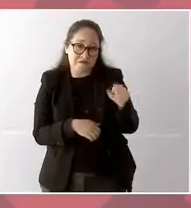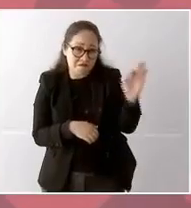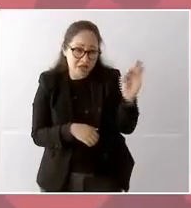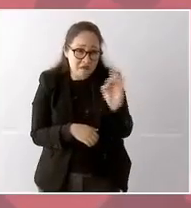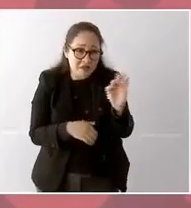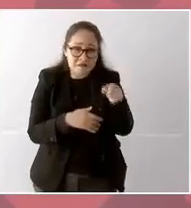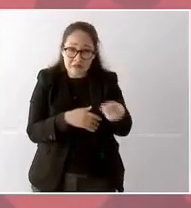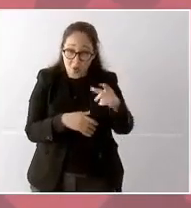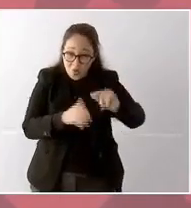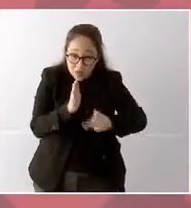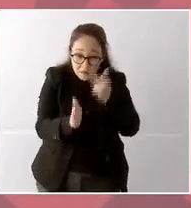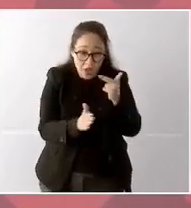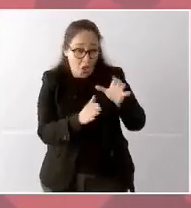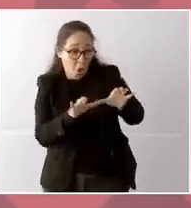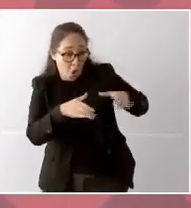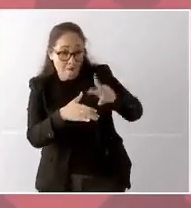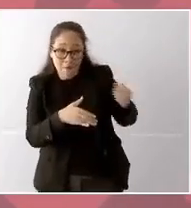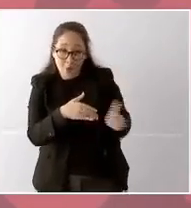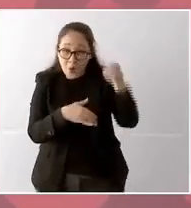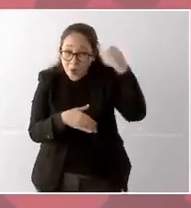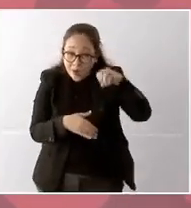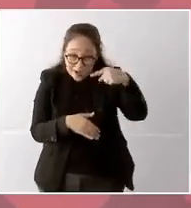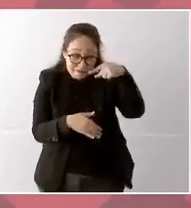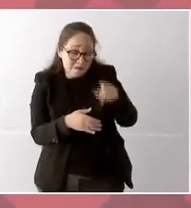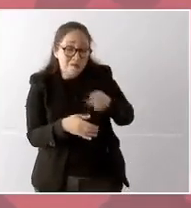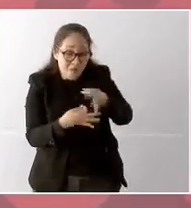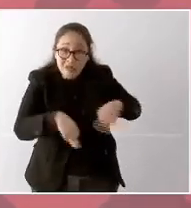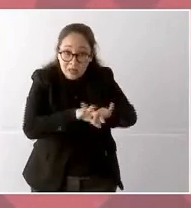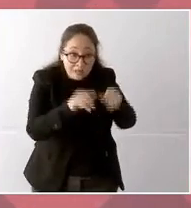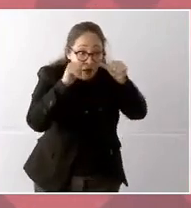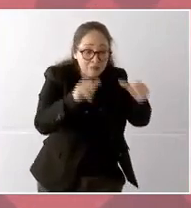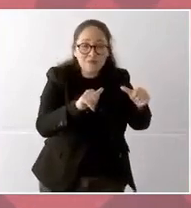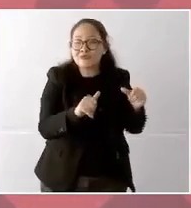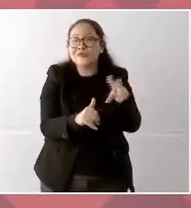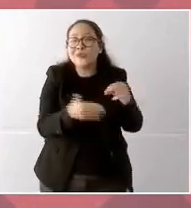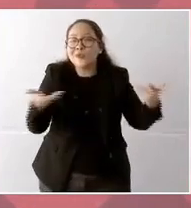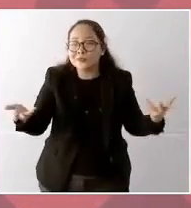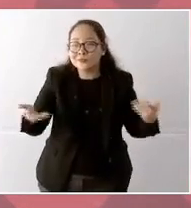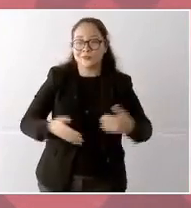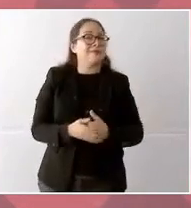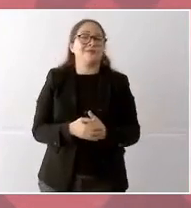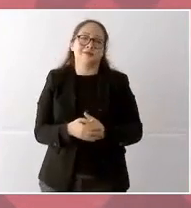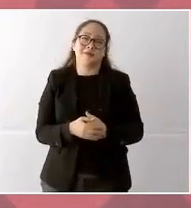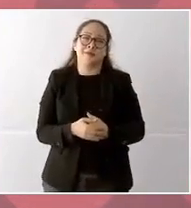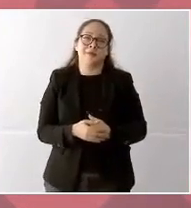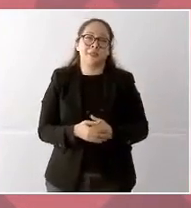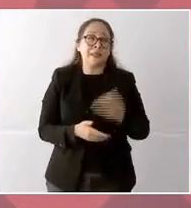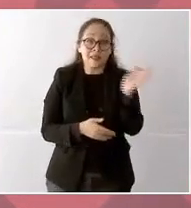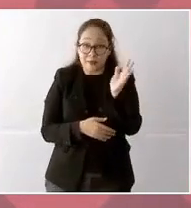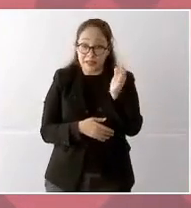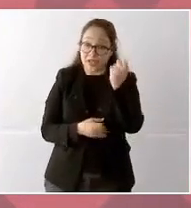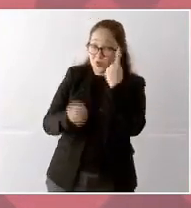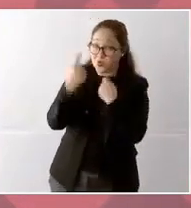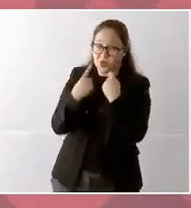¿Establecer el servicio en las comunidades, en los pueblos de Oaxaca? Claro que no. Por eso, aunque no les